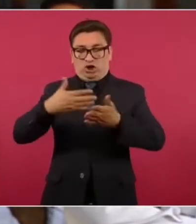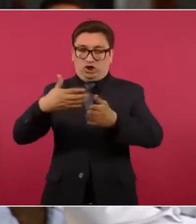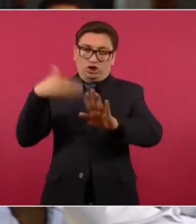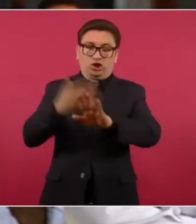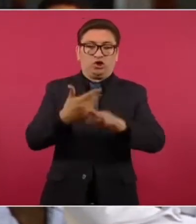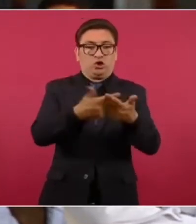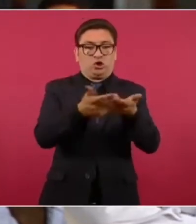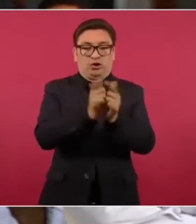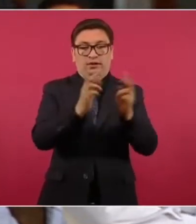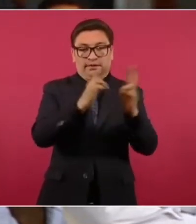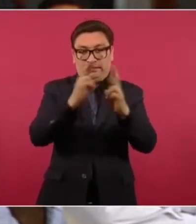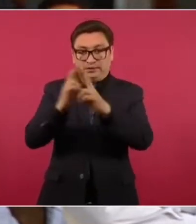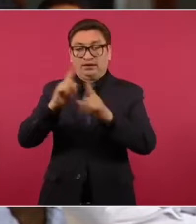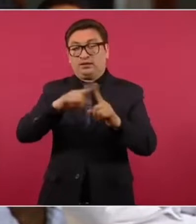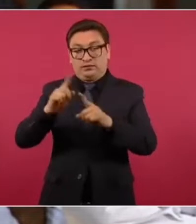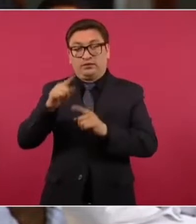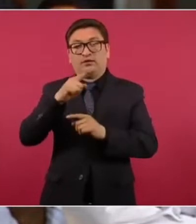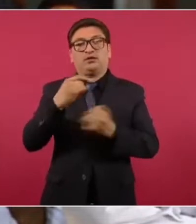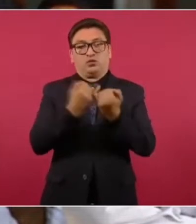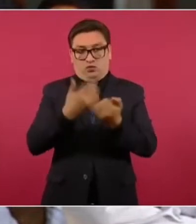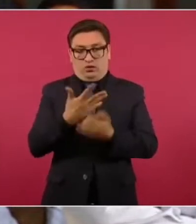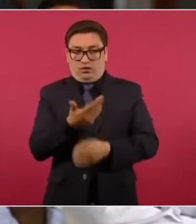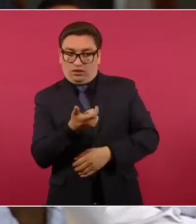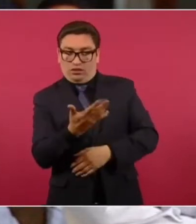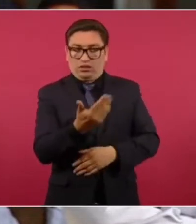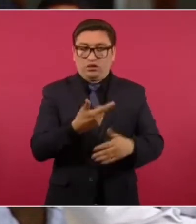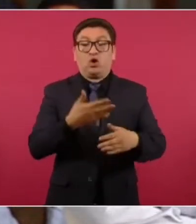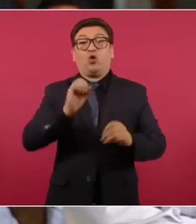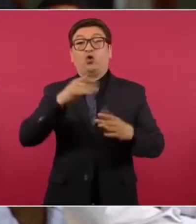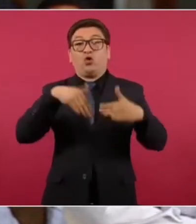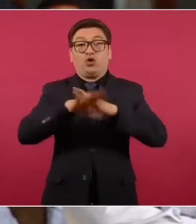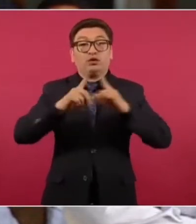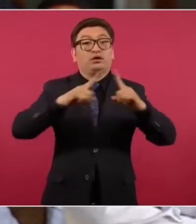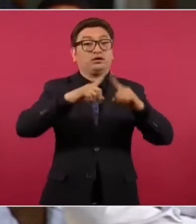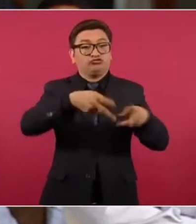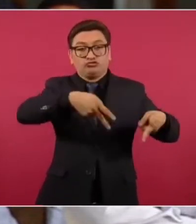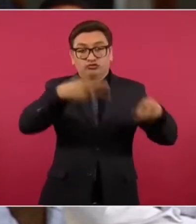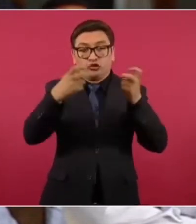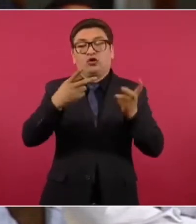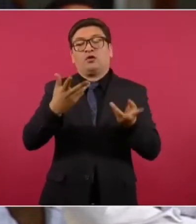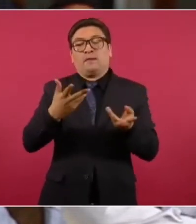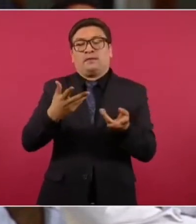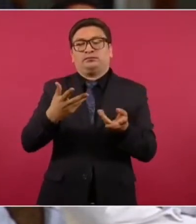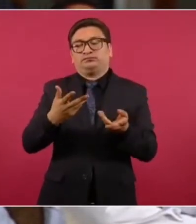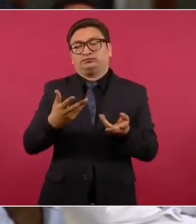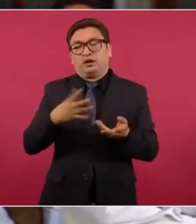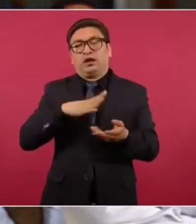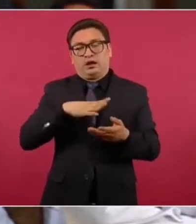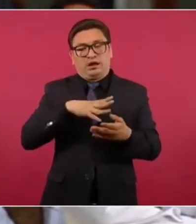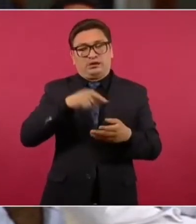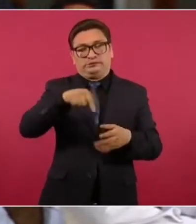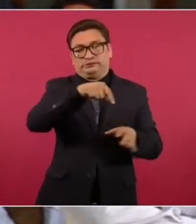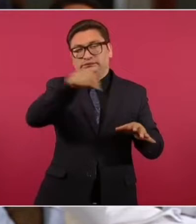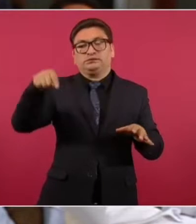contra grupos religiosos, también se presenta la extorsión, el robo a templos. Se registra que estos